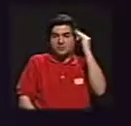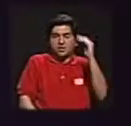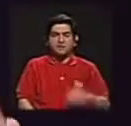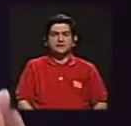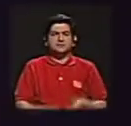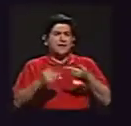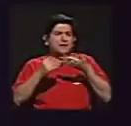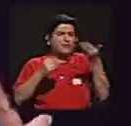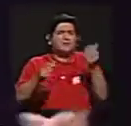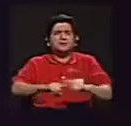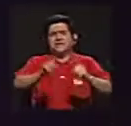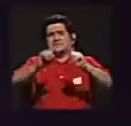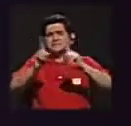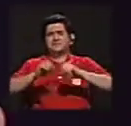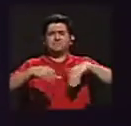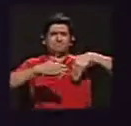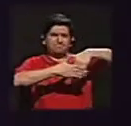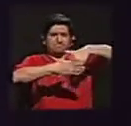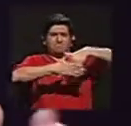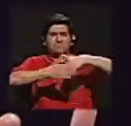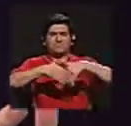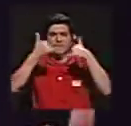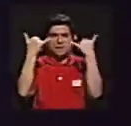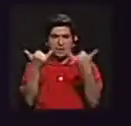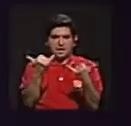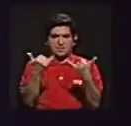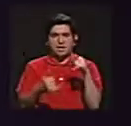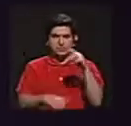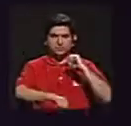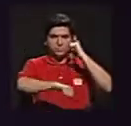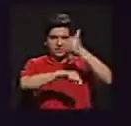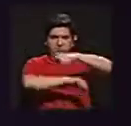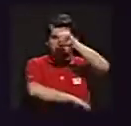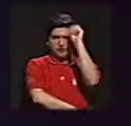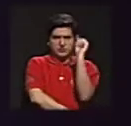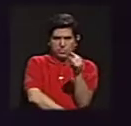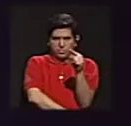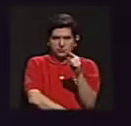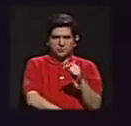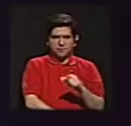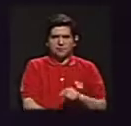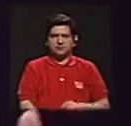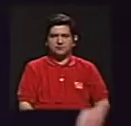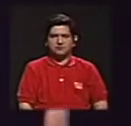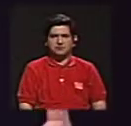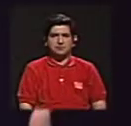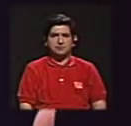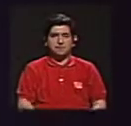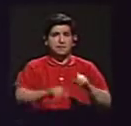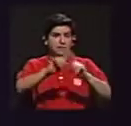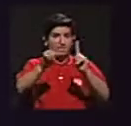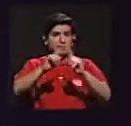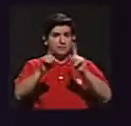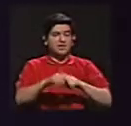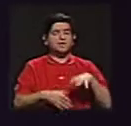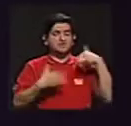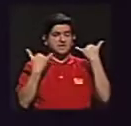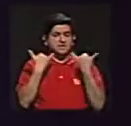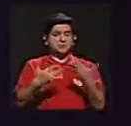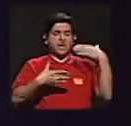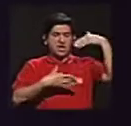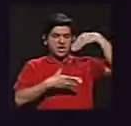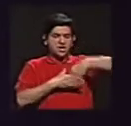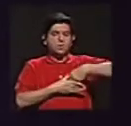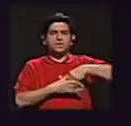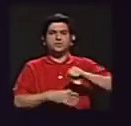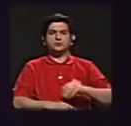muchas las cosas, son muchos los obstáculos que ya que vos planteabas esa pregunta, muchos muy incorporados